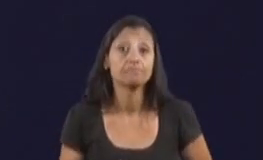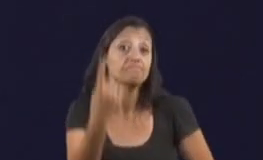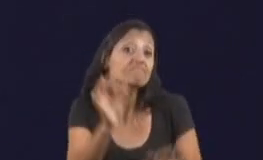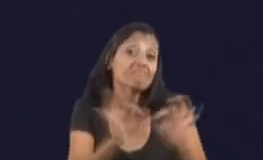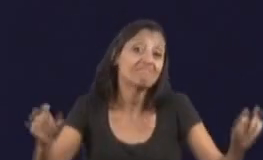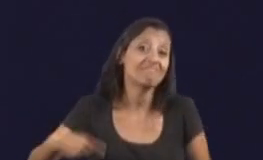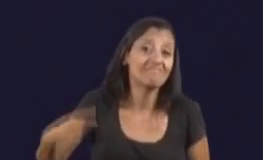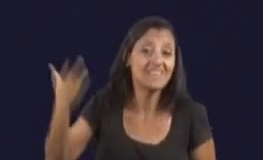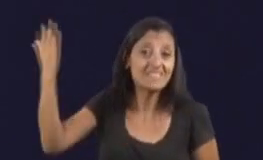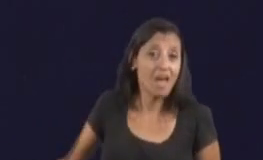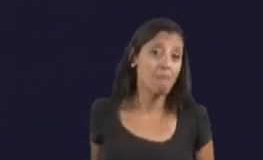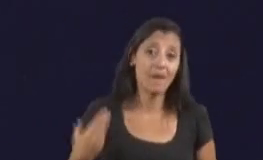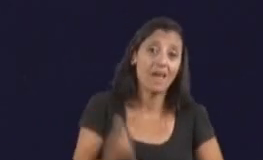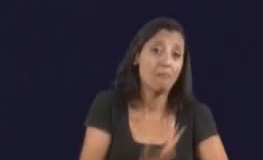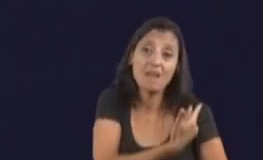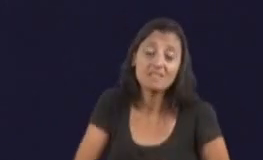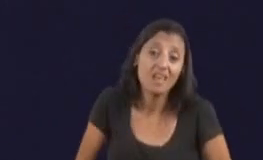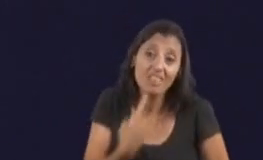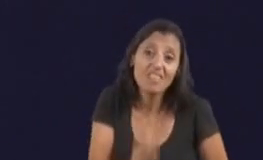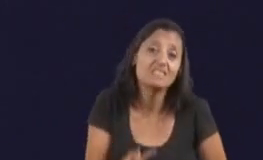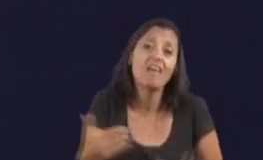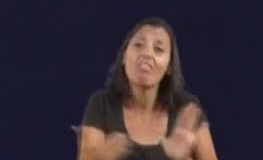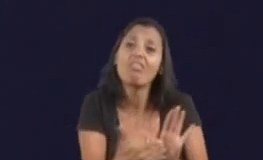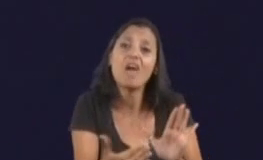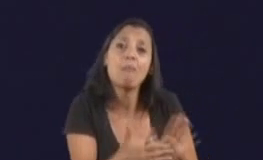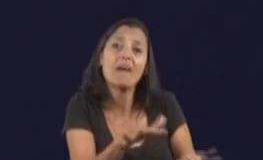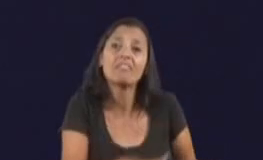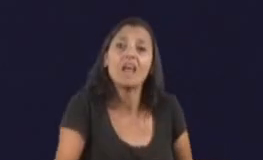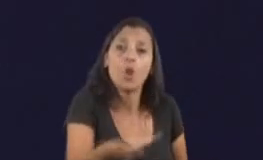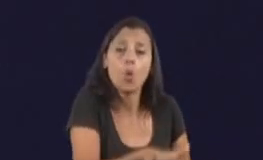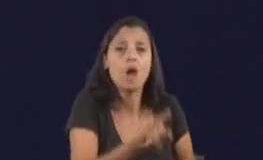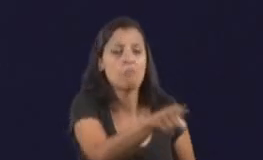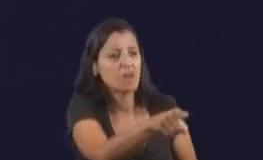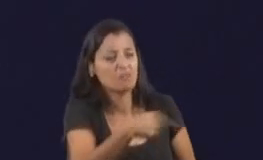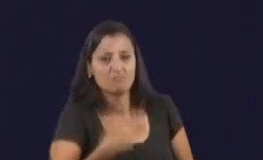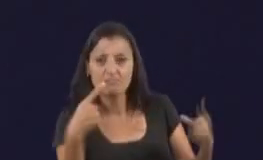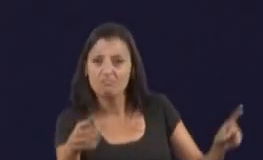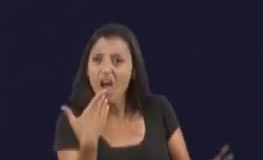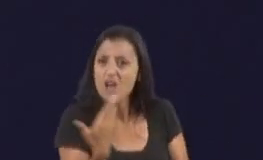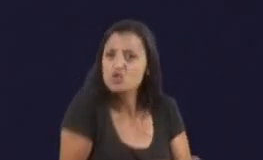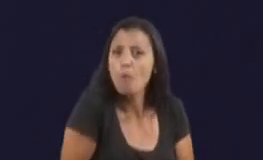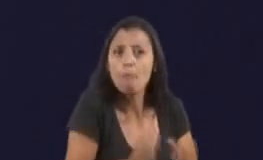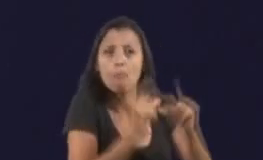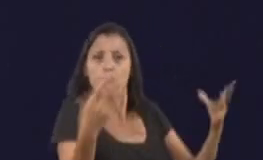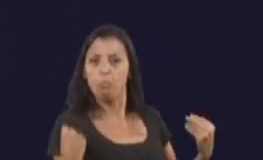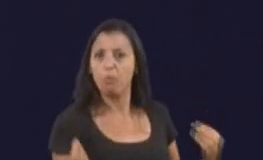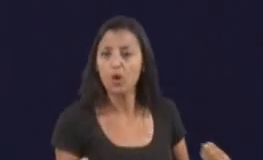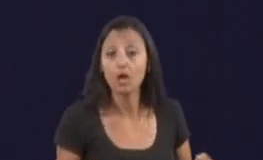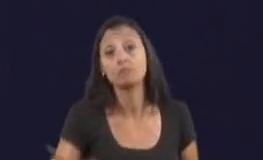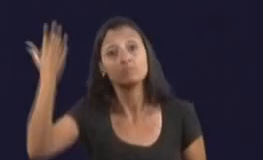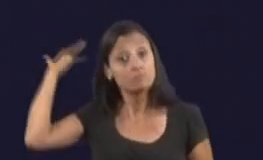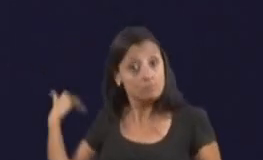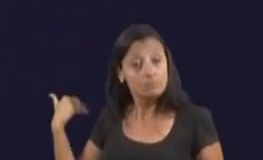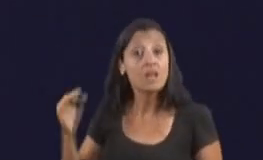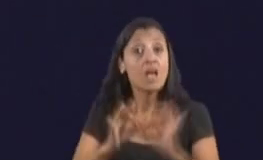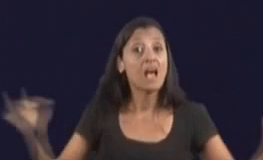él utiliza solo en algunos ámbitos. Pero no veo por qué llama la atención, porque en la otra cadena nacional